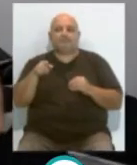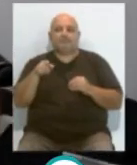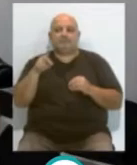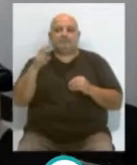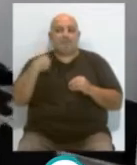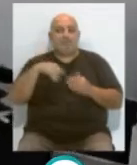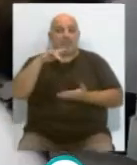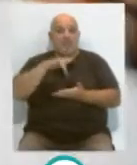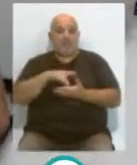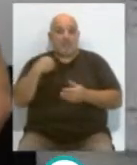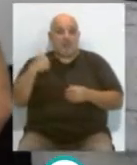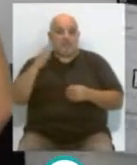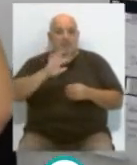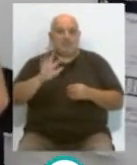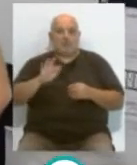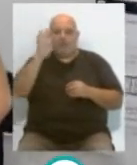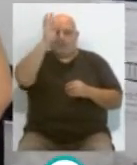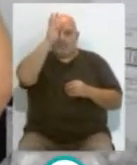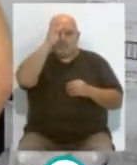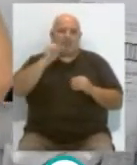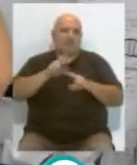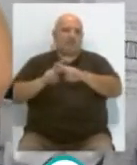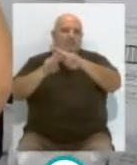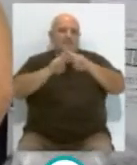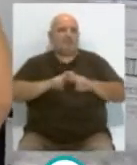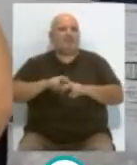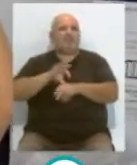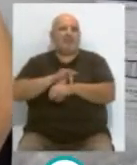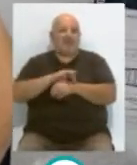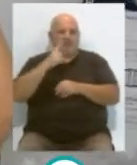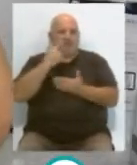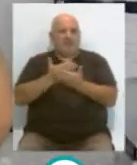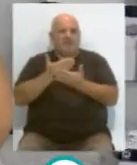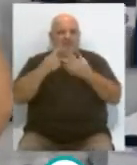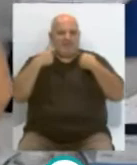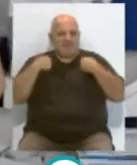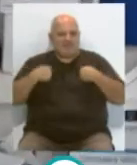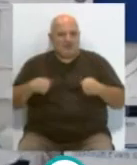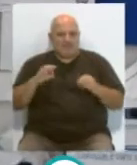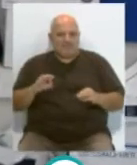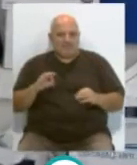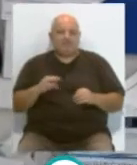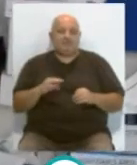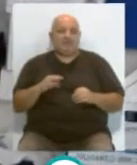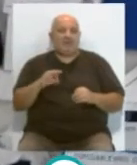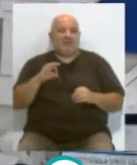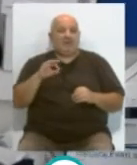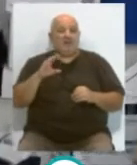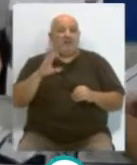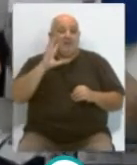el mismo domingo le empezaron a realizar esas pruebas físicas. Según tengo